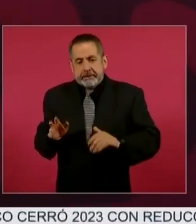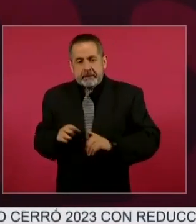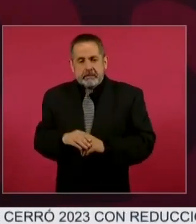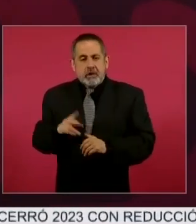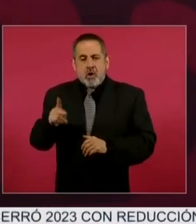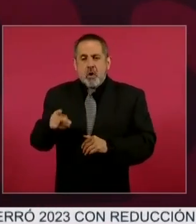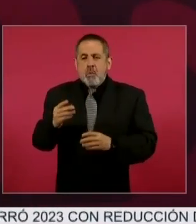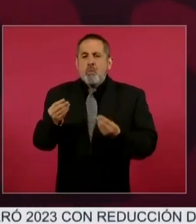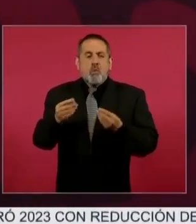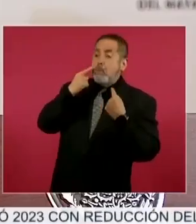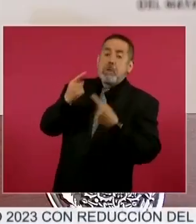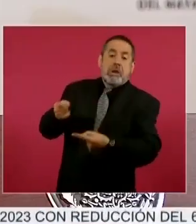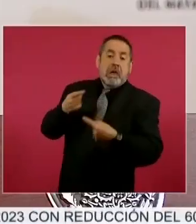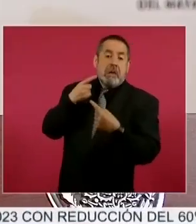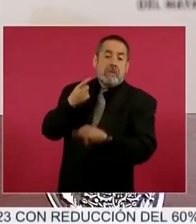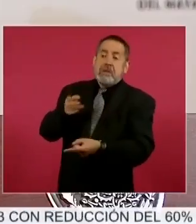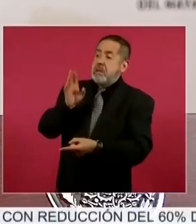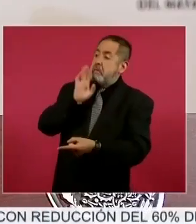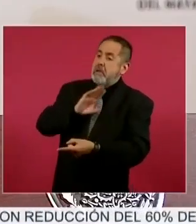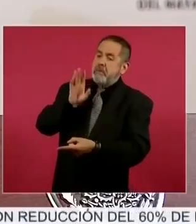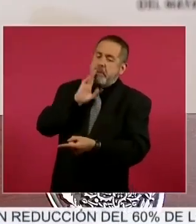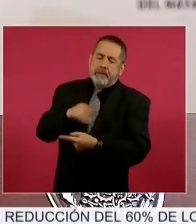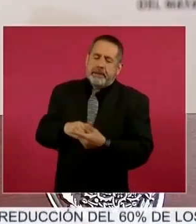hay mucha difusión porque son